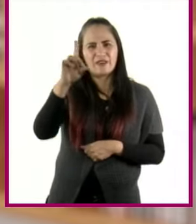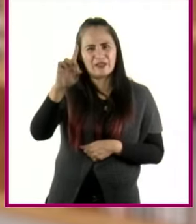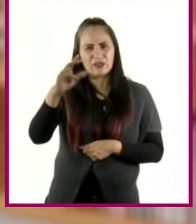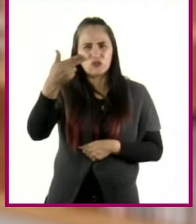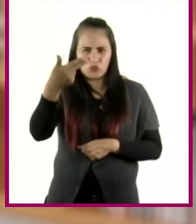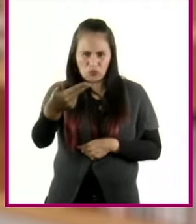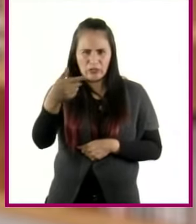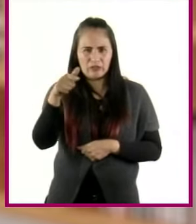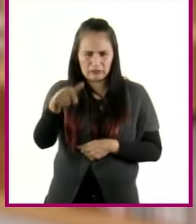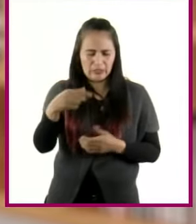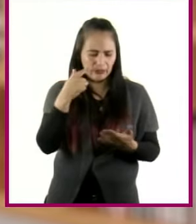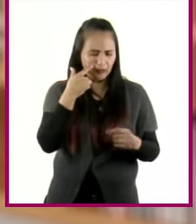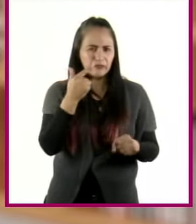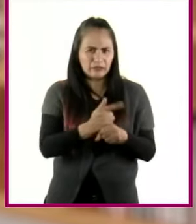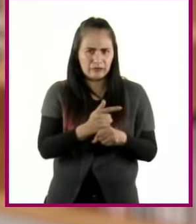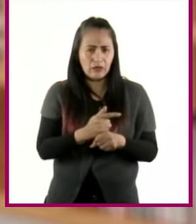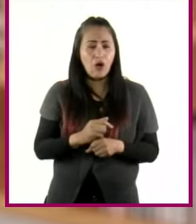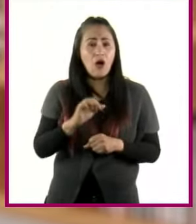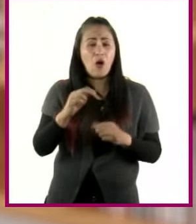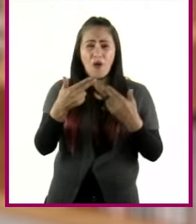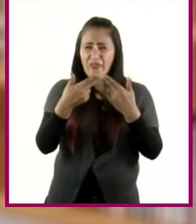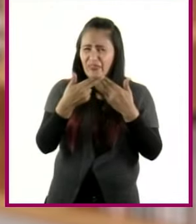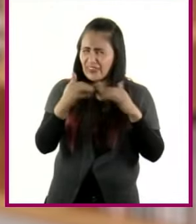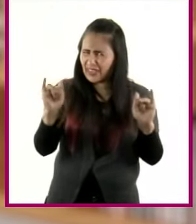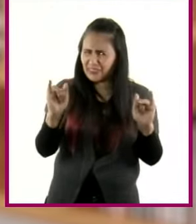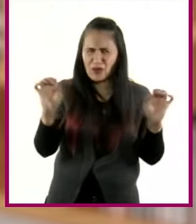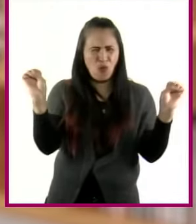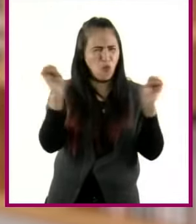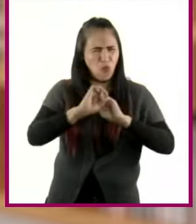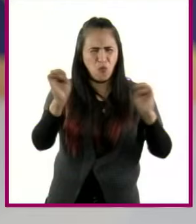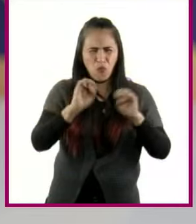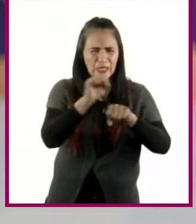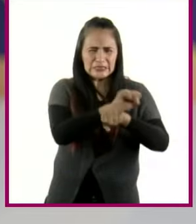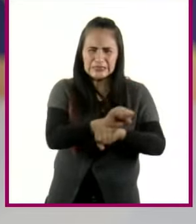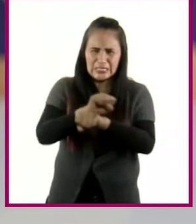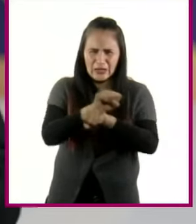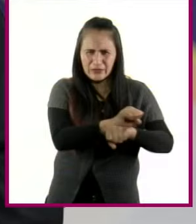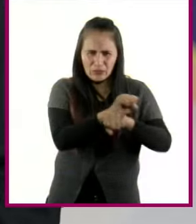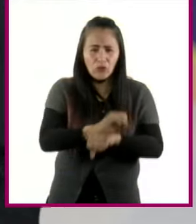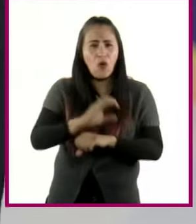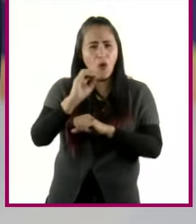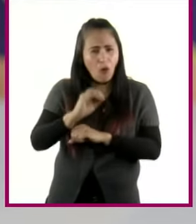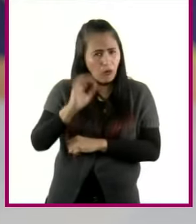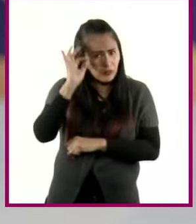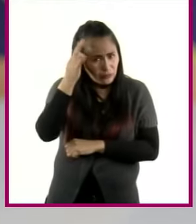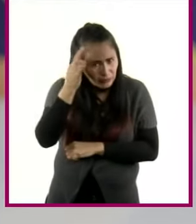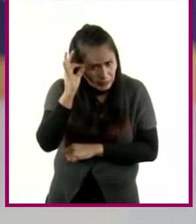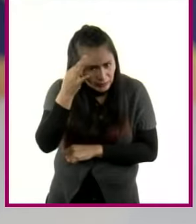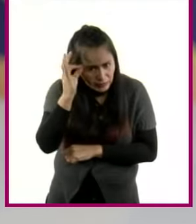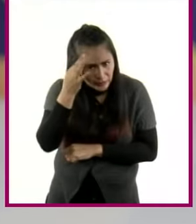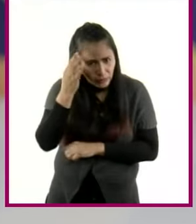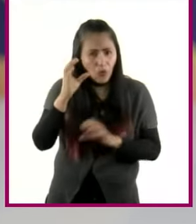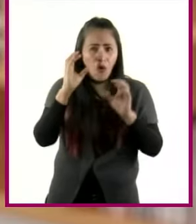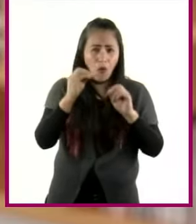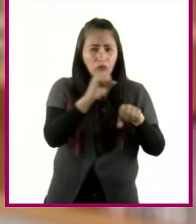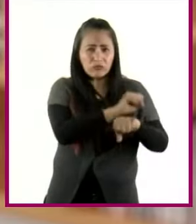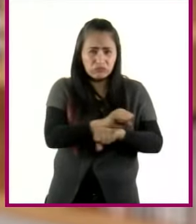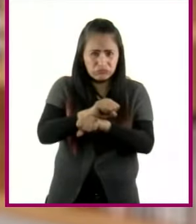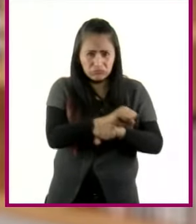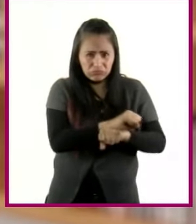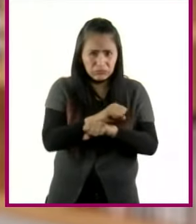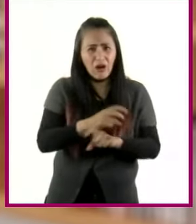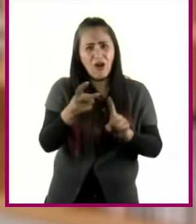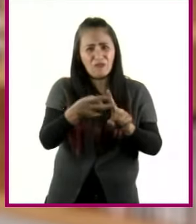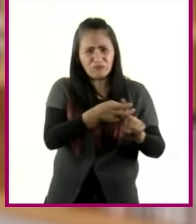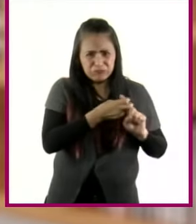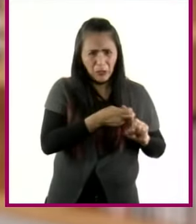que se dice que nadie estará sometido a esclavitud ni a servidumbre y que la esclavitud y la trata de esclavos están prohibidas